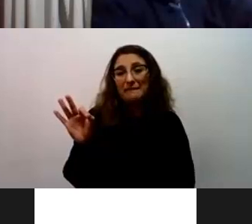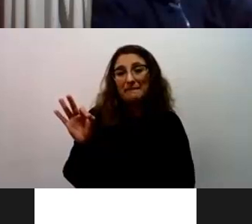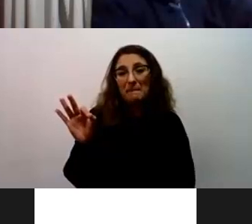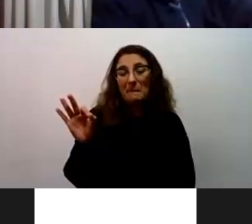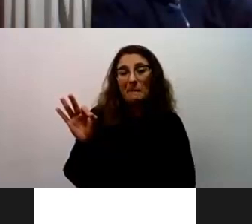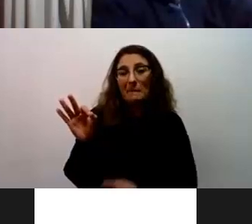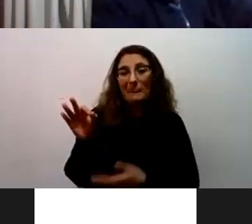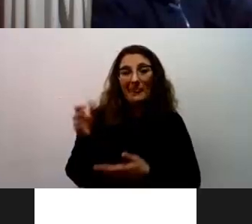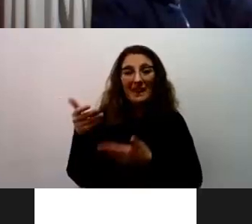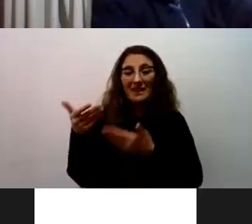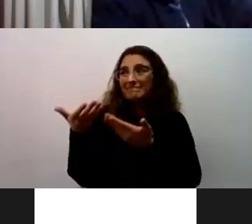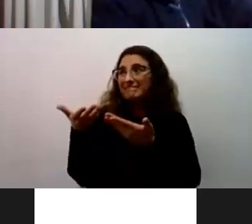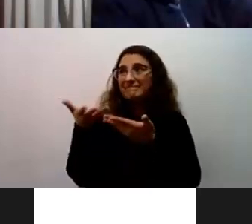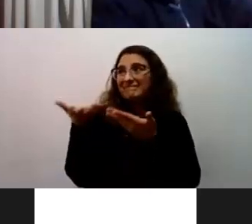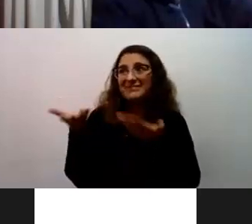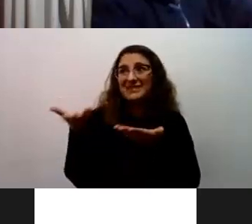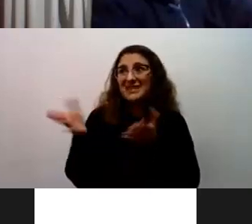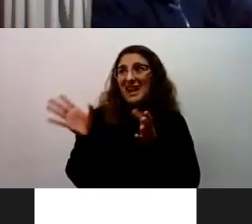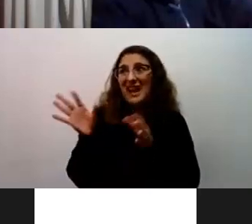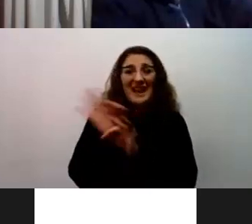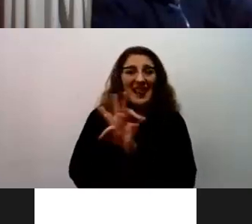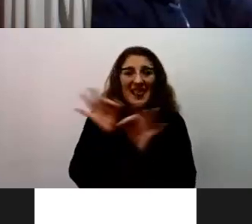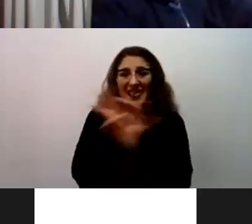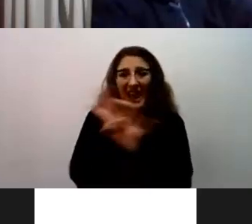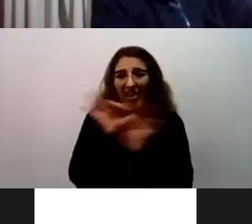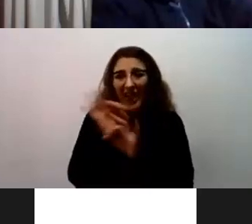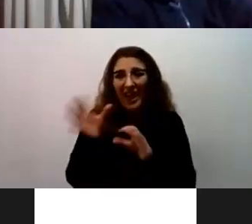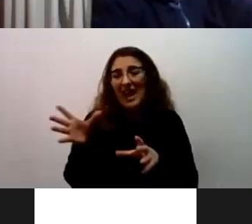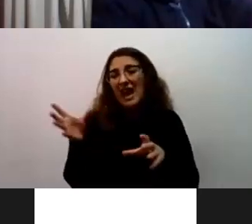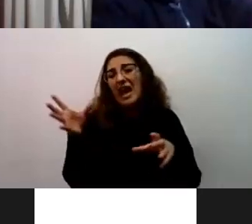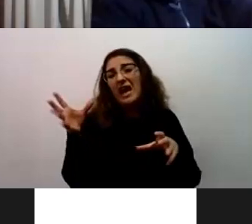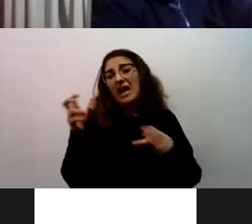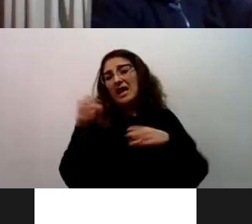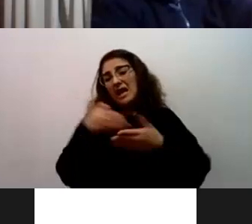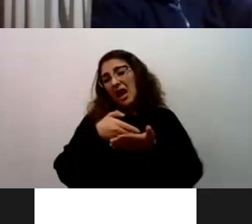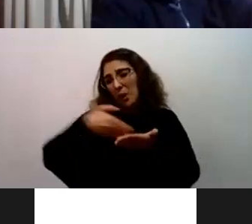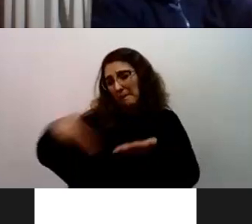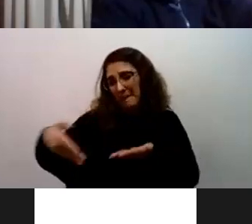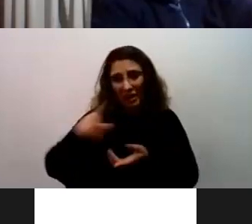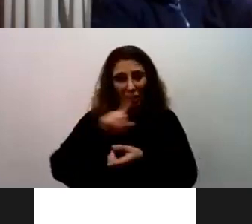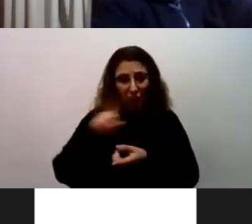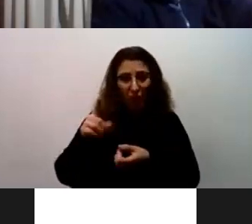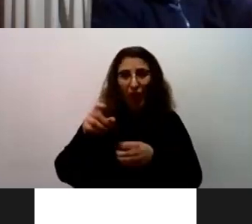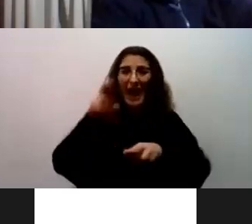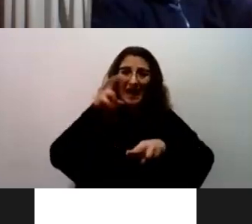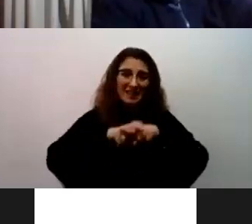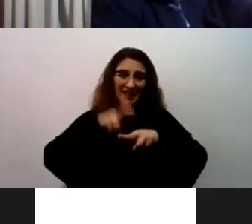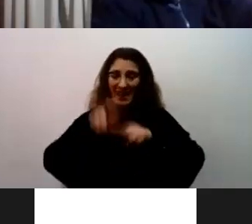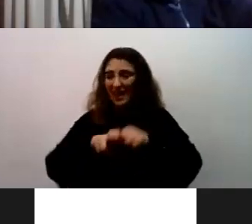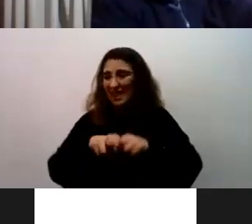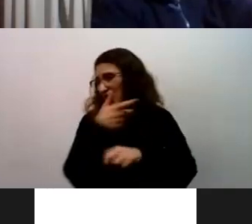accesibilidad en lo más mínimo, ni en los micros ni en los asientos. Lo único que se ha podido